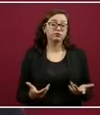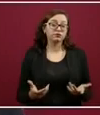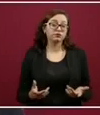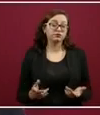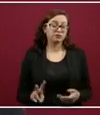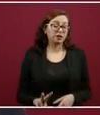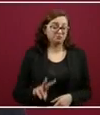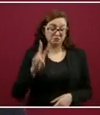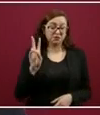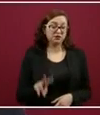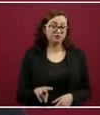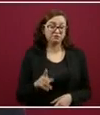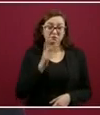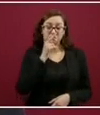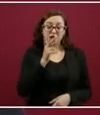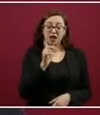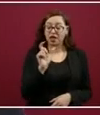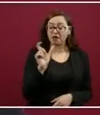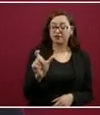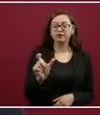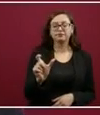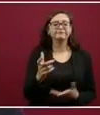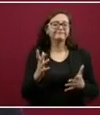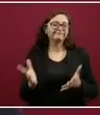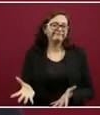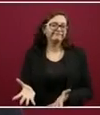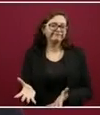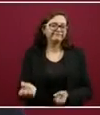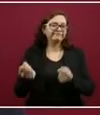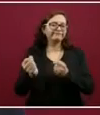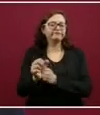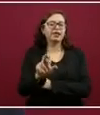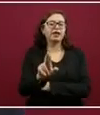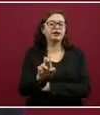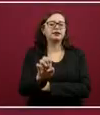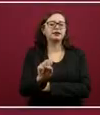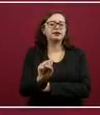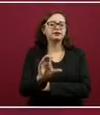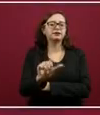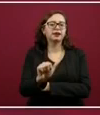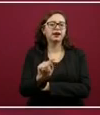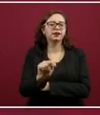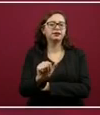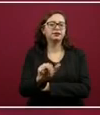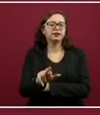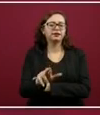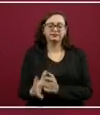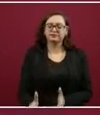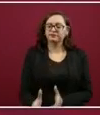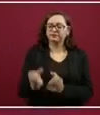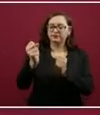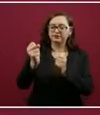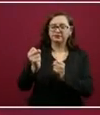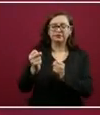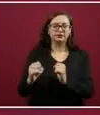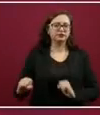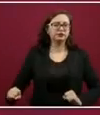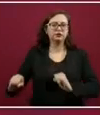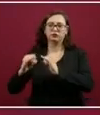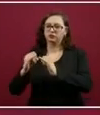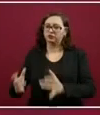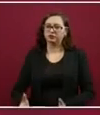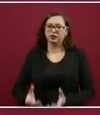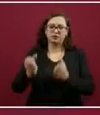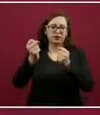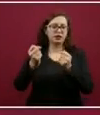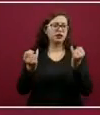palabra, esta institución como otras, como se tiene que rescatar y